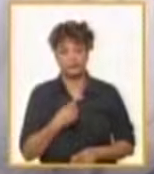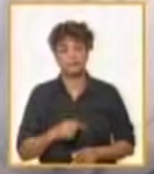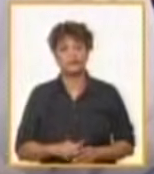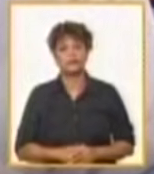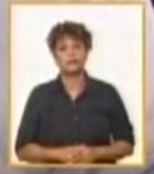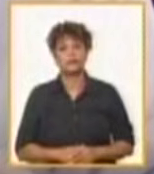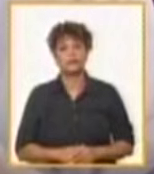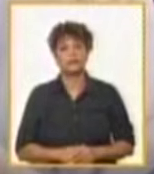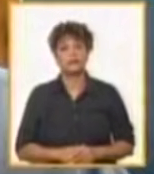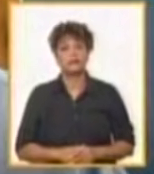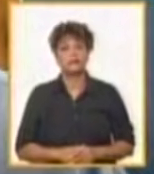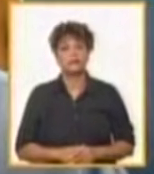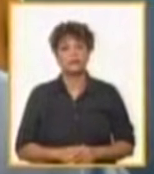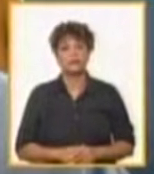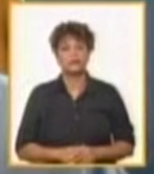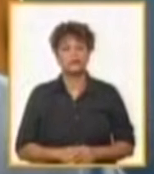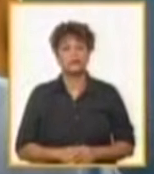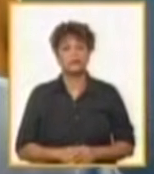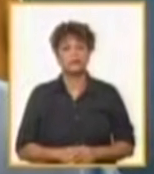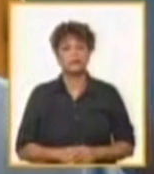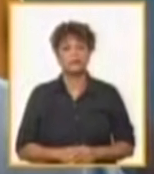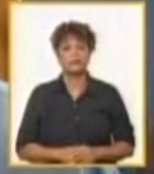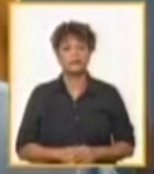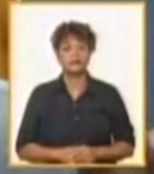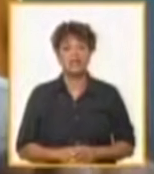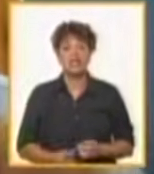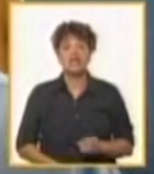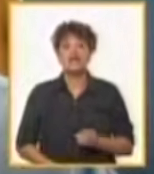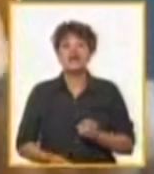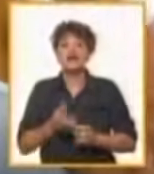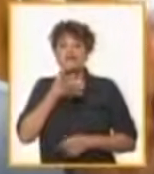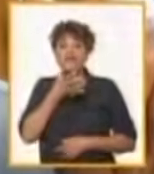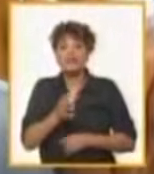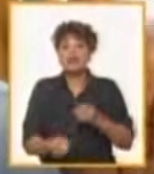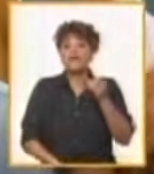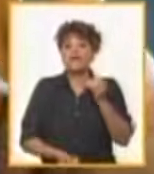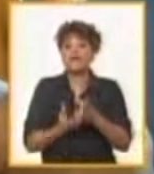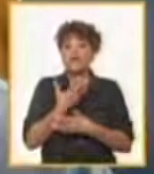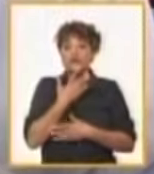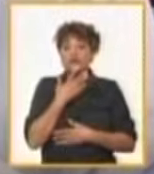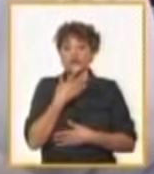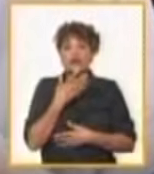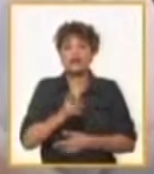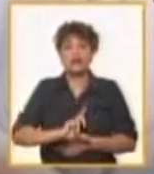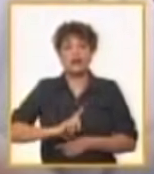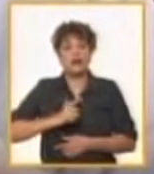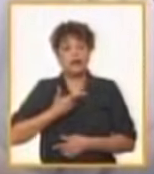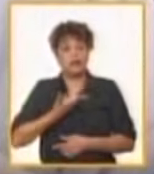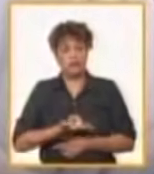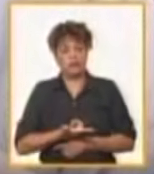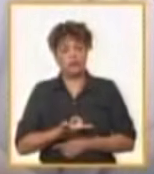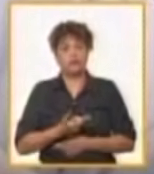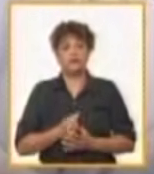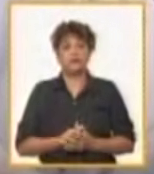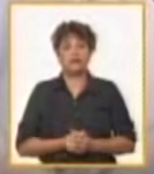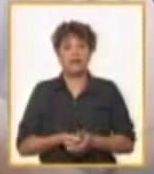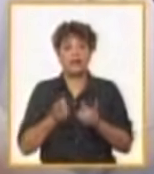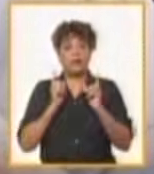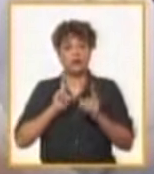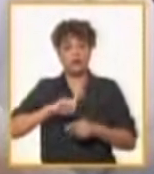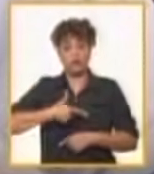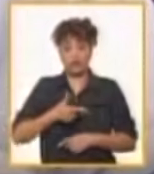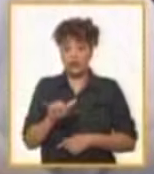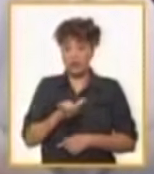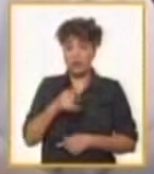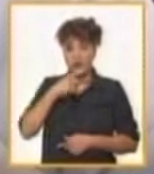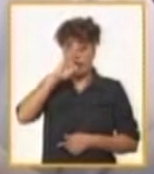Fundó una política cultural absolutamente única. Ningún proceso revolucionario ha tenido una política cultural como la que tuvo